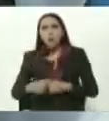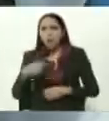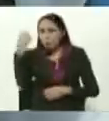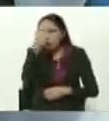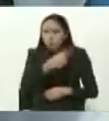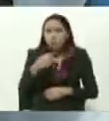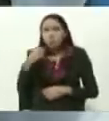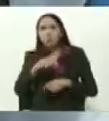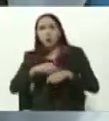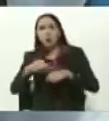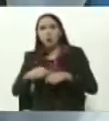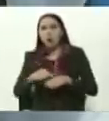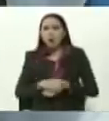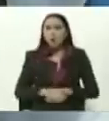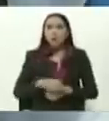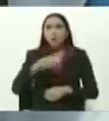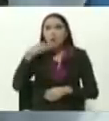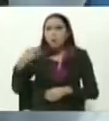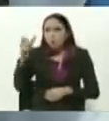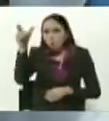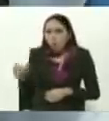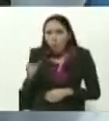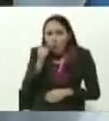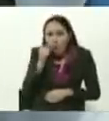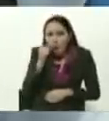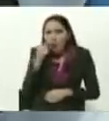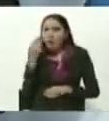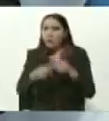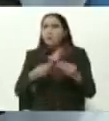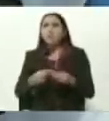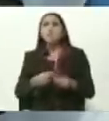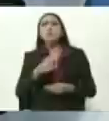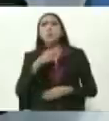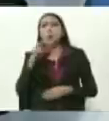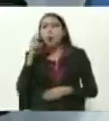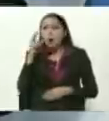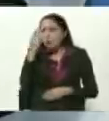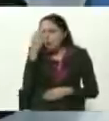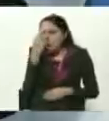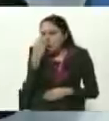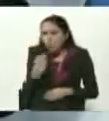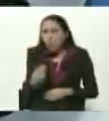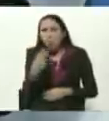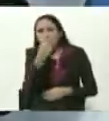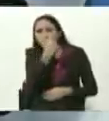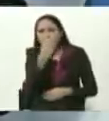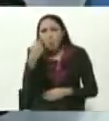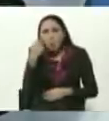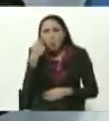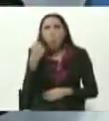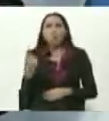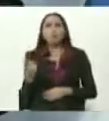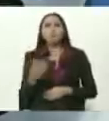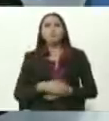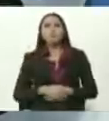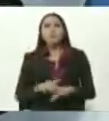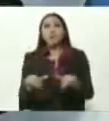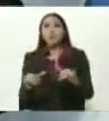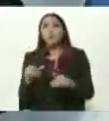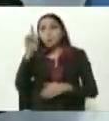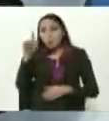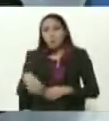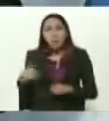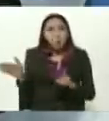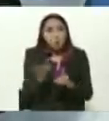al adolescente Rufo Chacón, que le provocó la pérdida de visión en ambos ojos. Asimismo, resultó